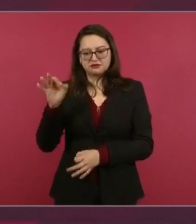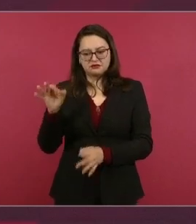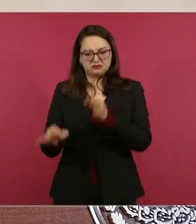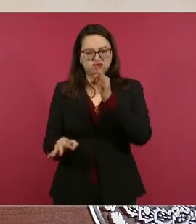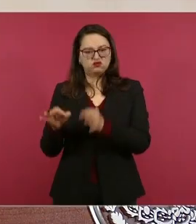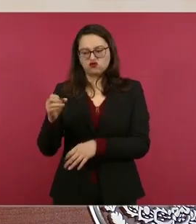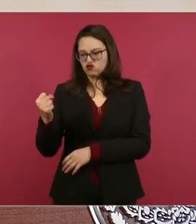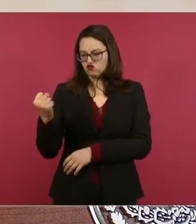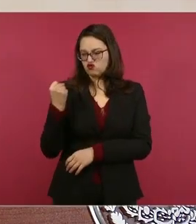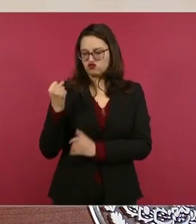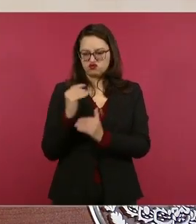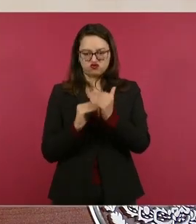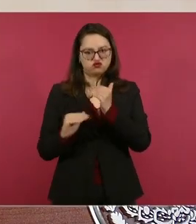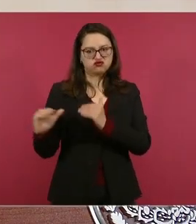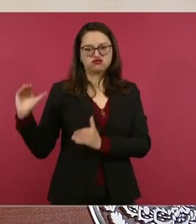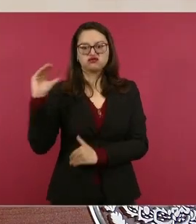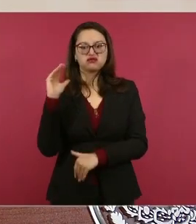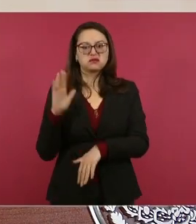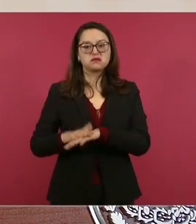más poder que nadie,